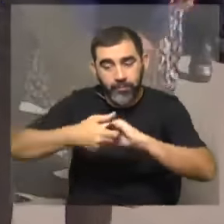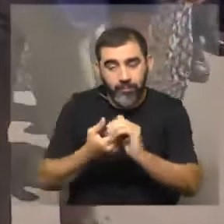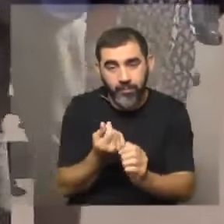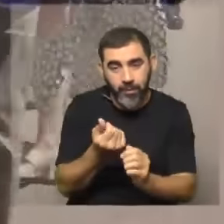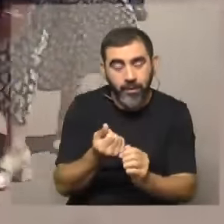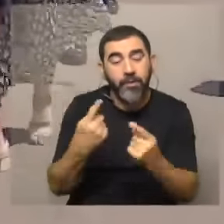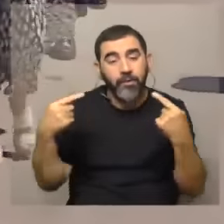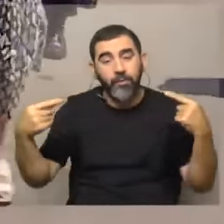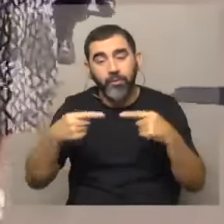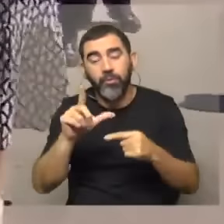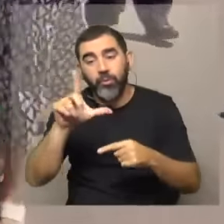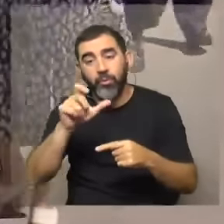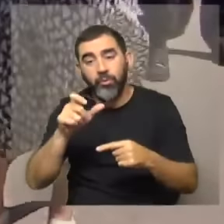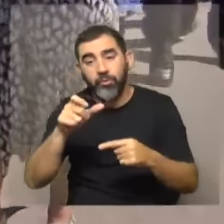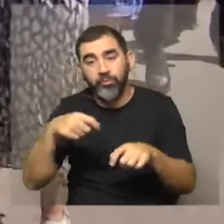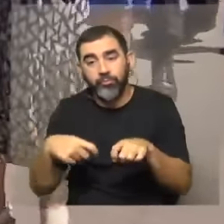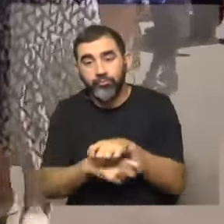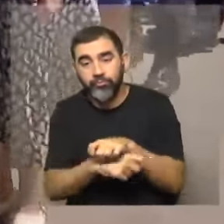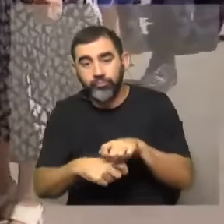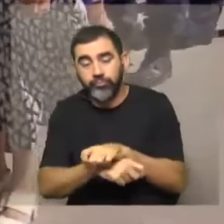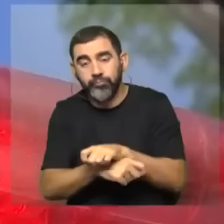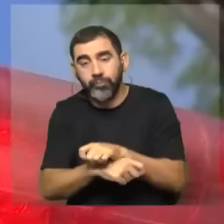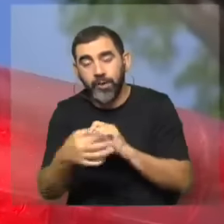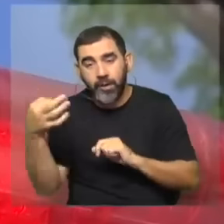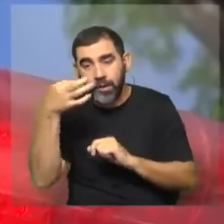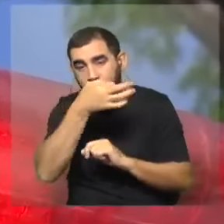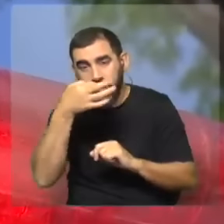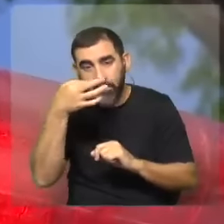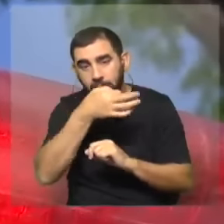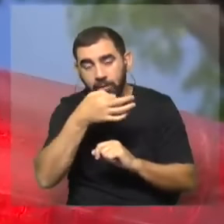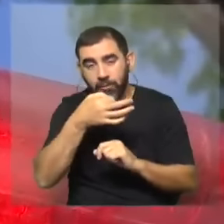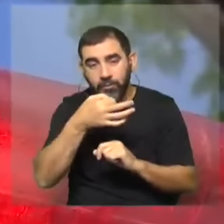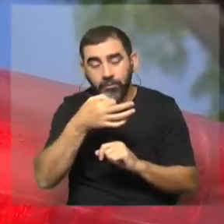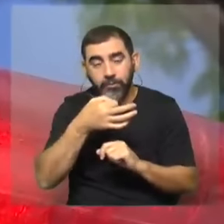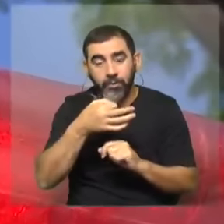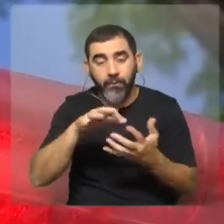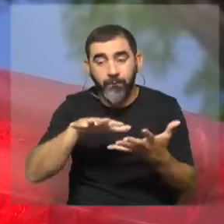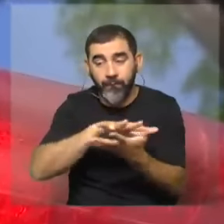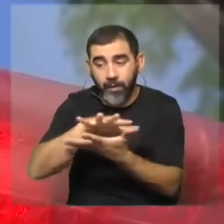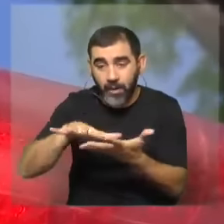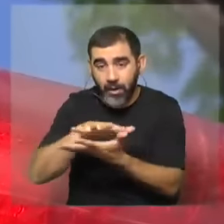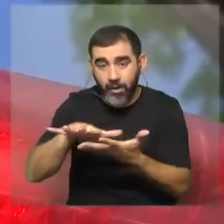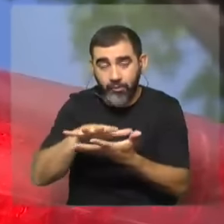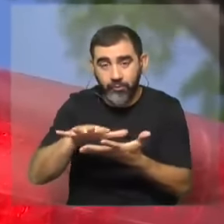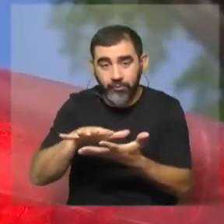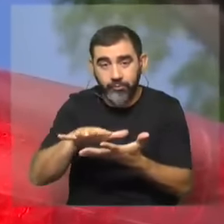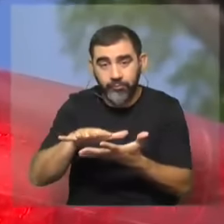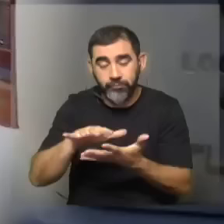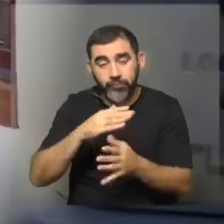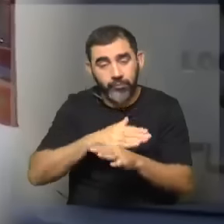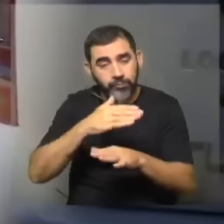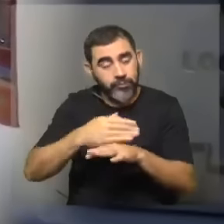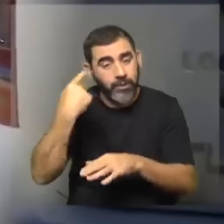incluya el combate obviamente a la penetración del narco tanto en en los barrios que tiene impactos muy